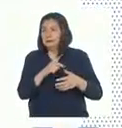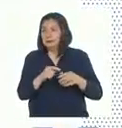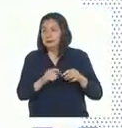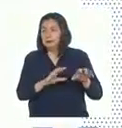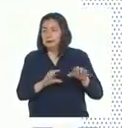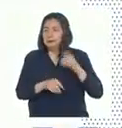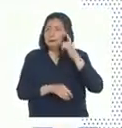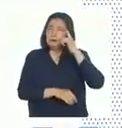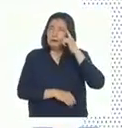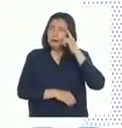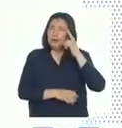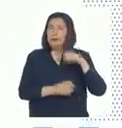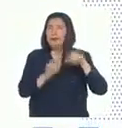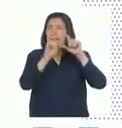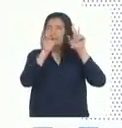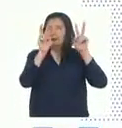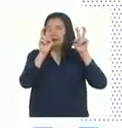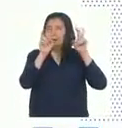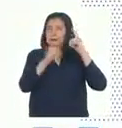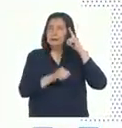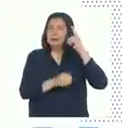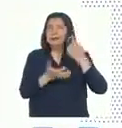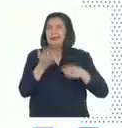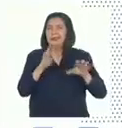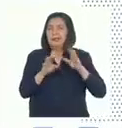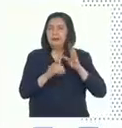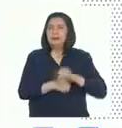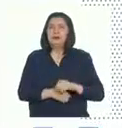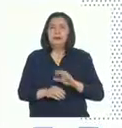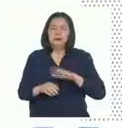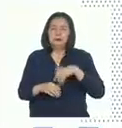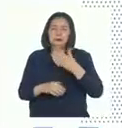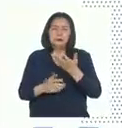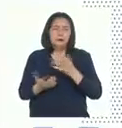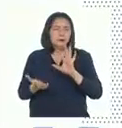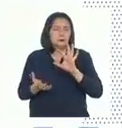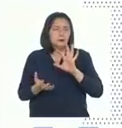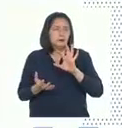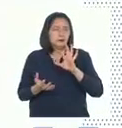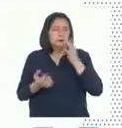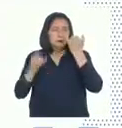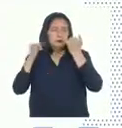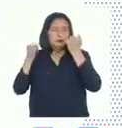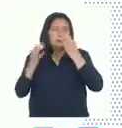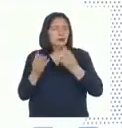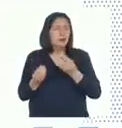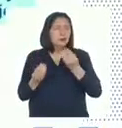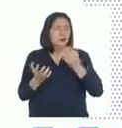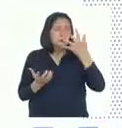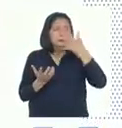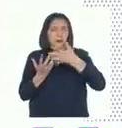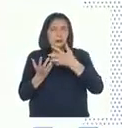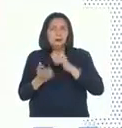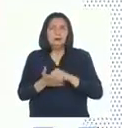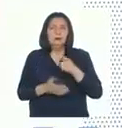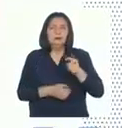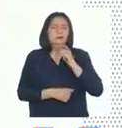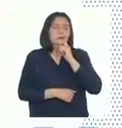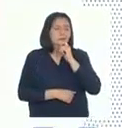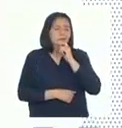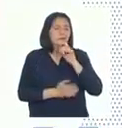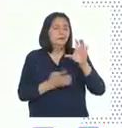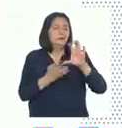Realizar predicciones antes de escuchar el cuento. Encontrar la relación entre las ideas. Deducir